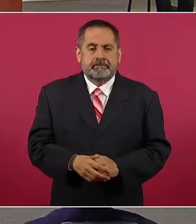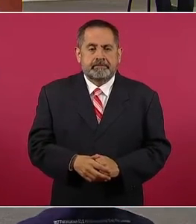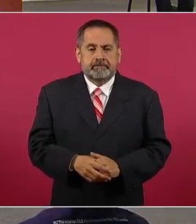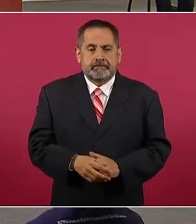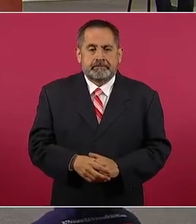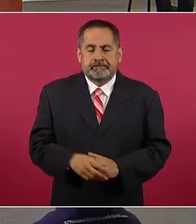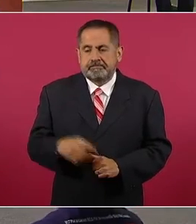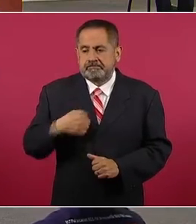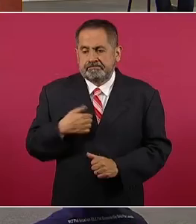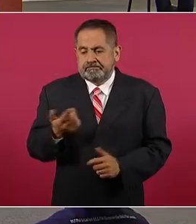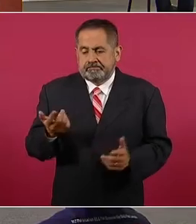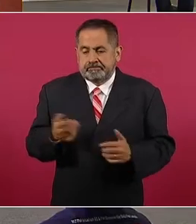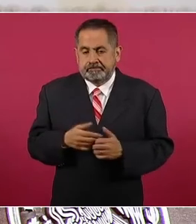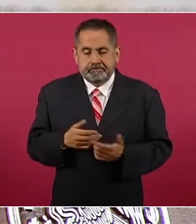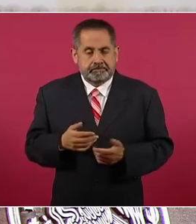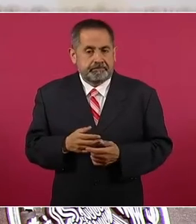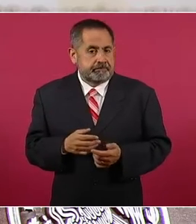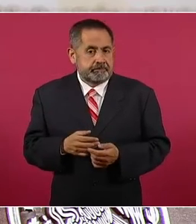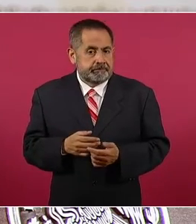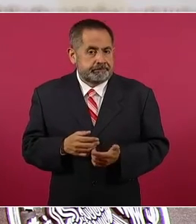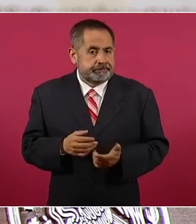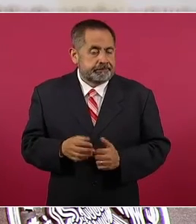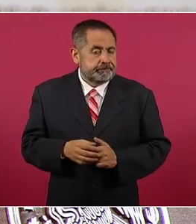estaría yo